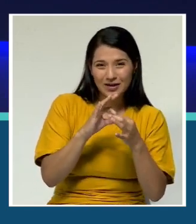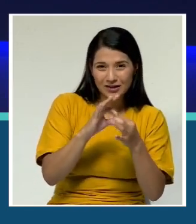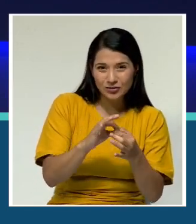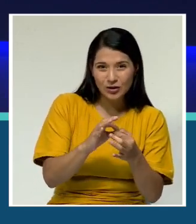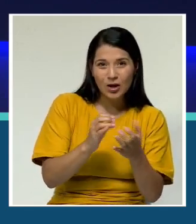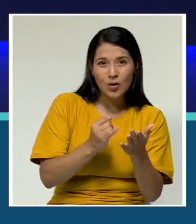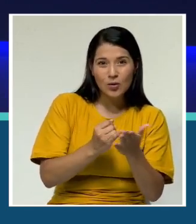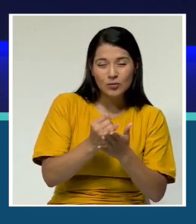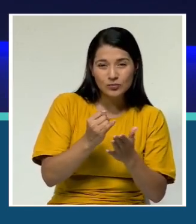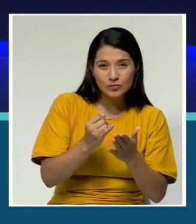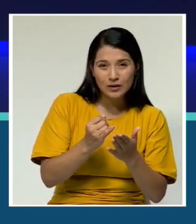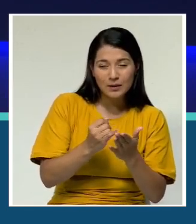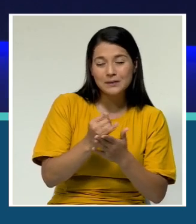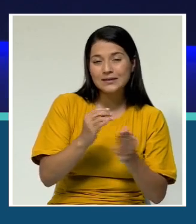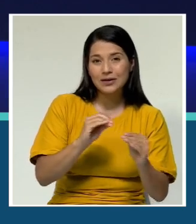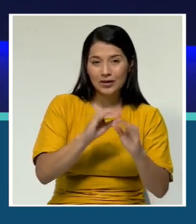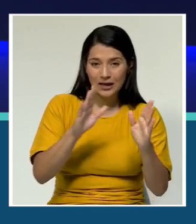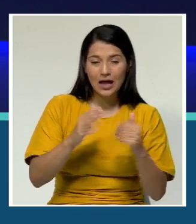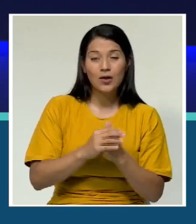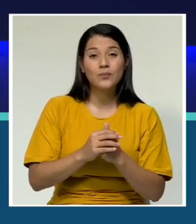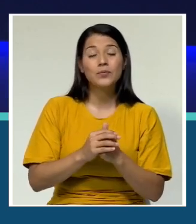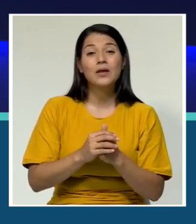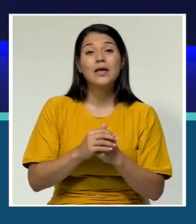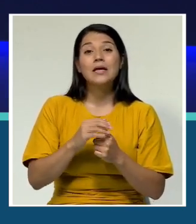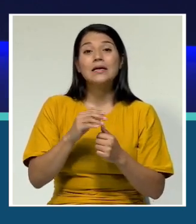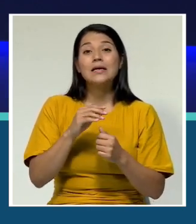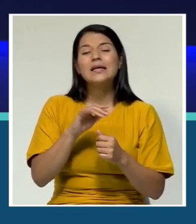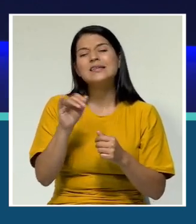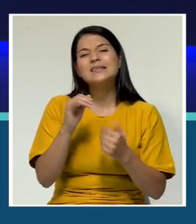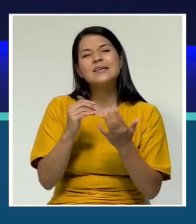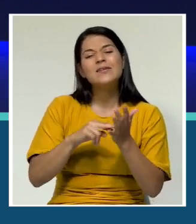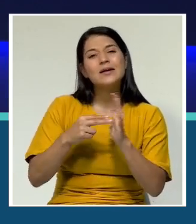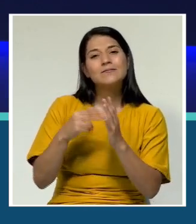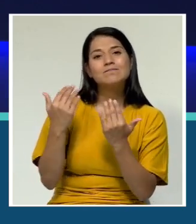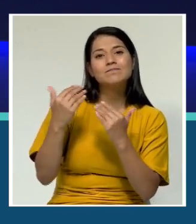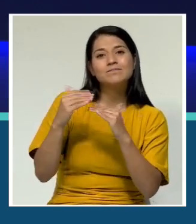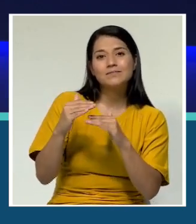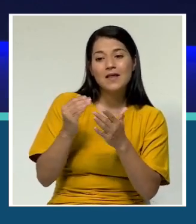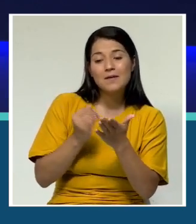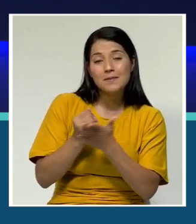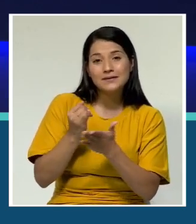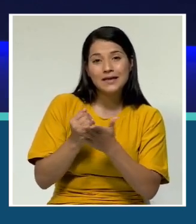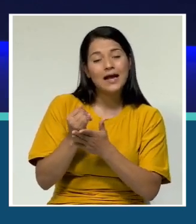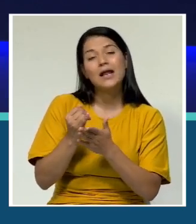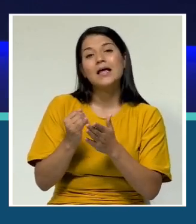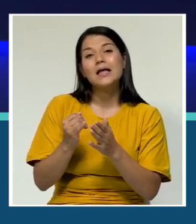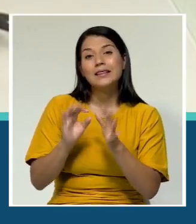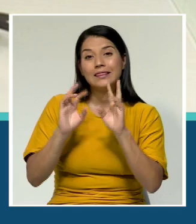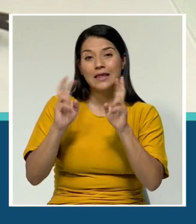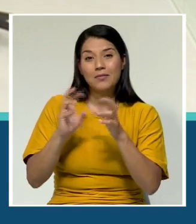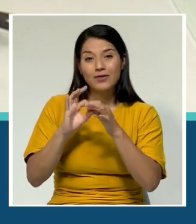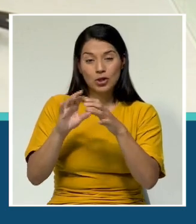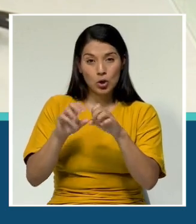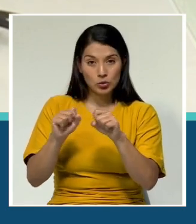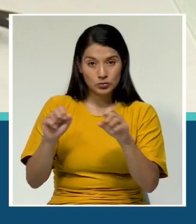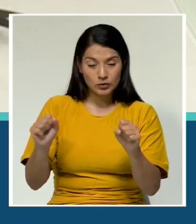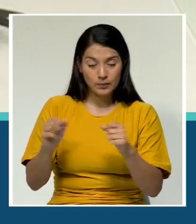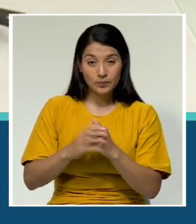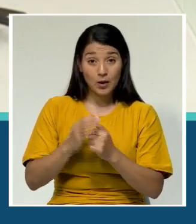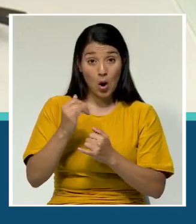Pública y Transparencia, la cual elimina la posibilidad de acceder a información de interés público en investigaciones de orden